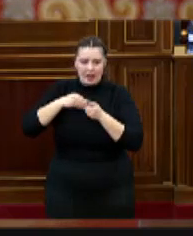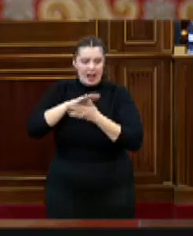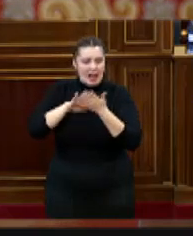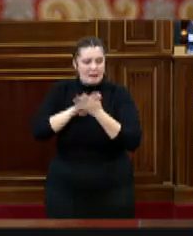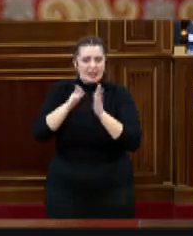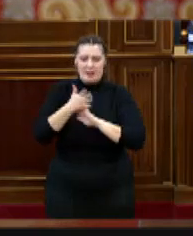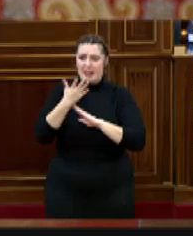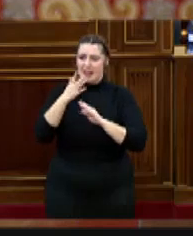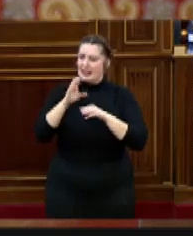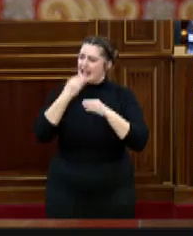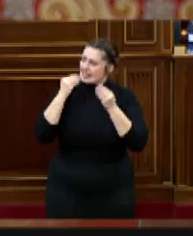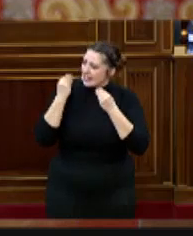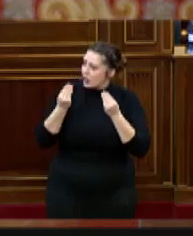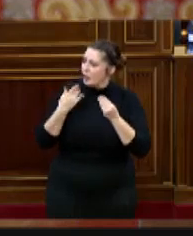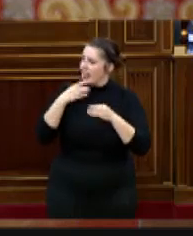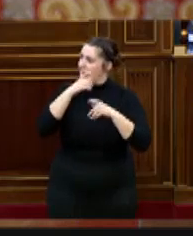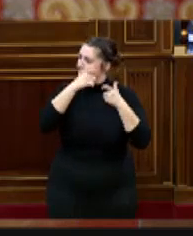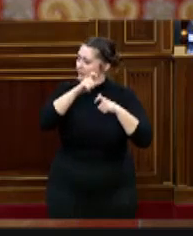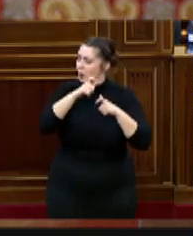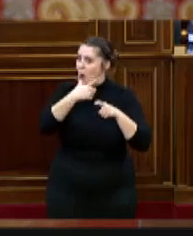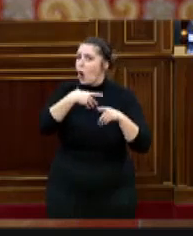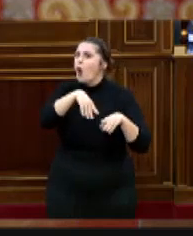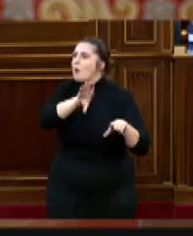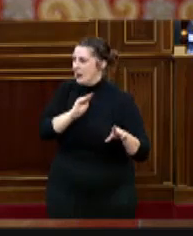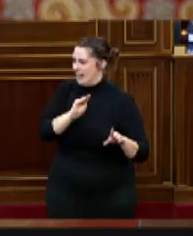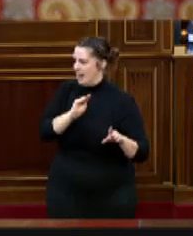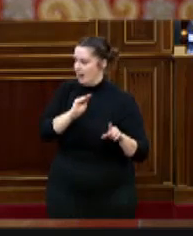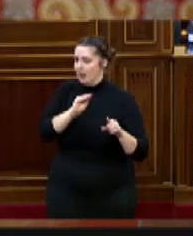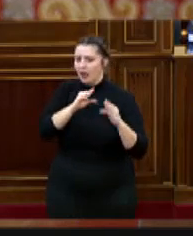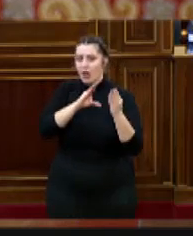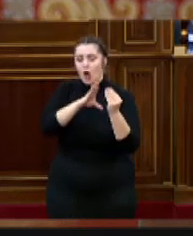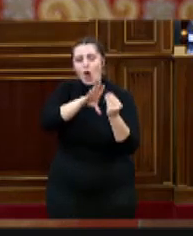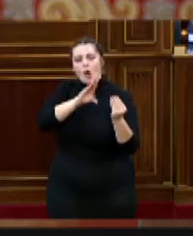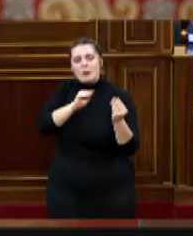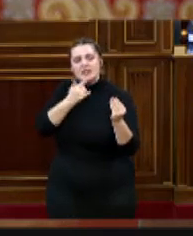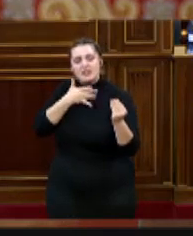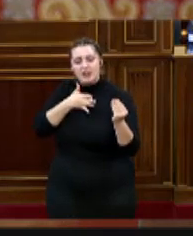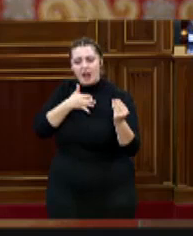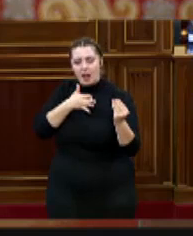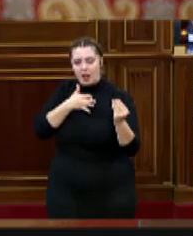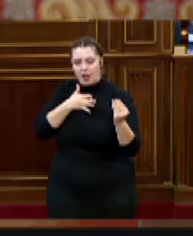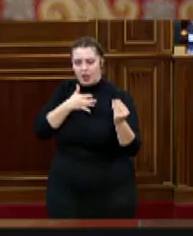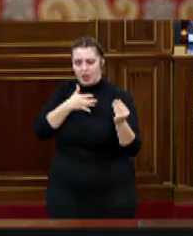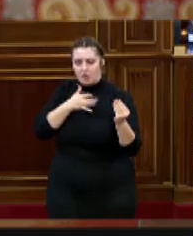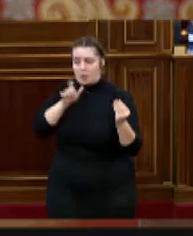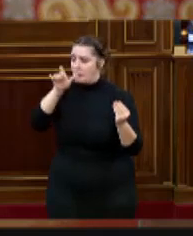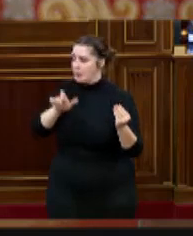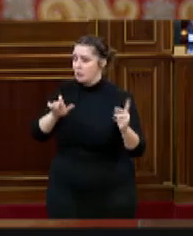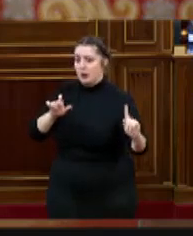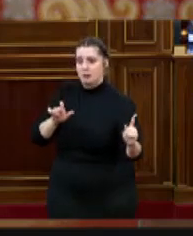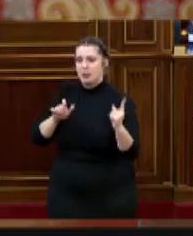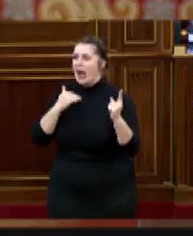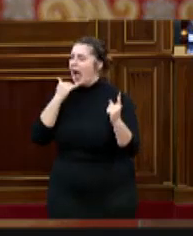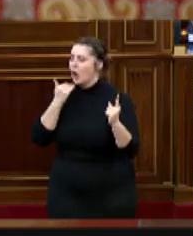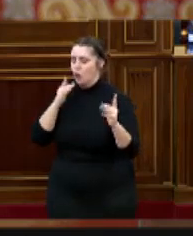clasificación y comprender comprender es encontrarte con alguien no